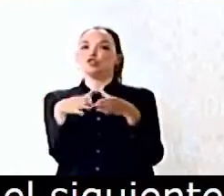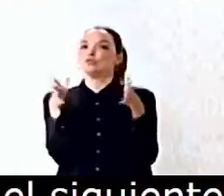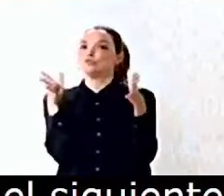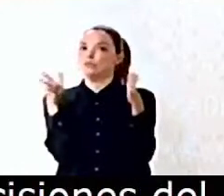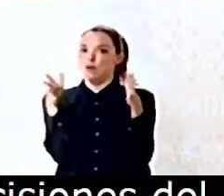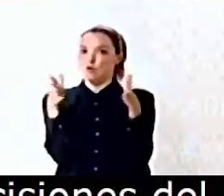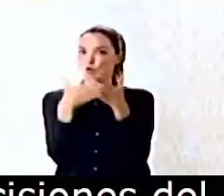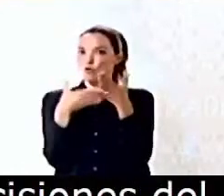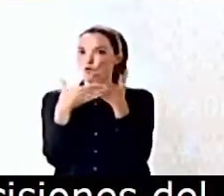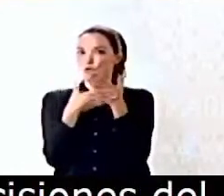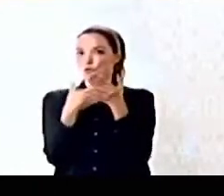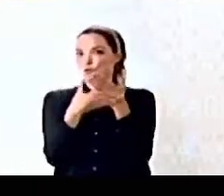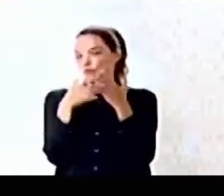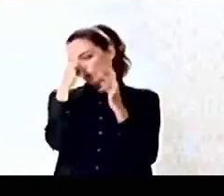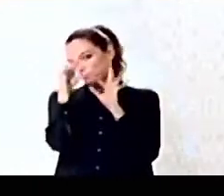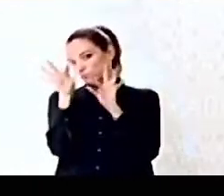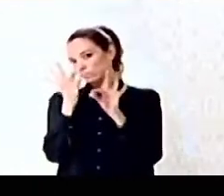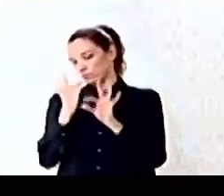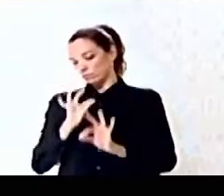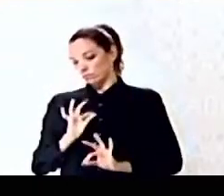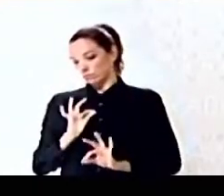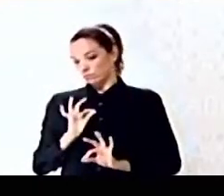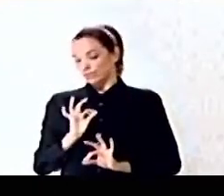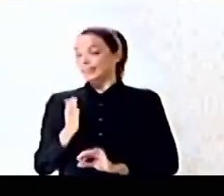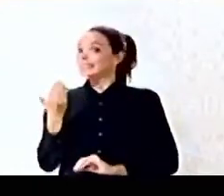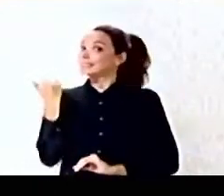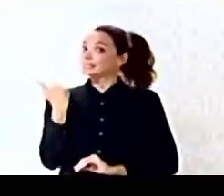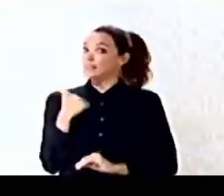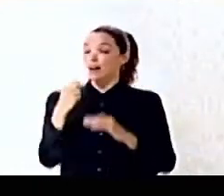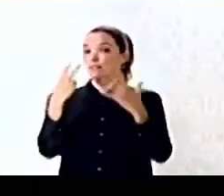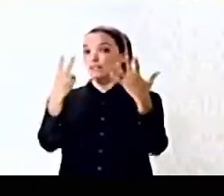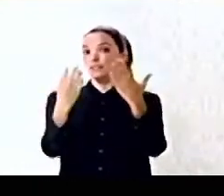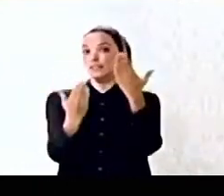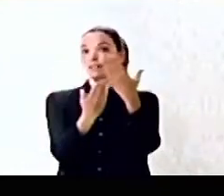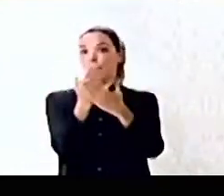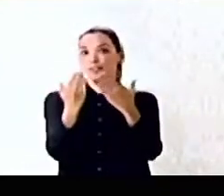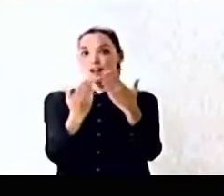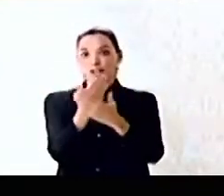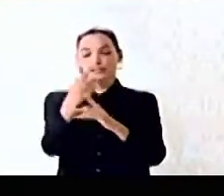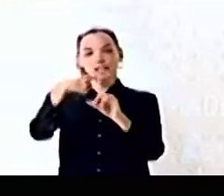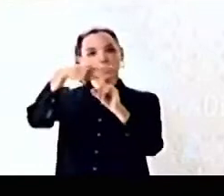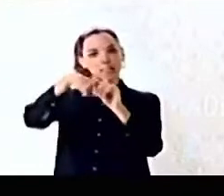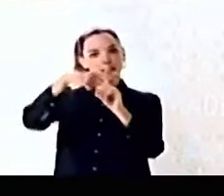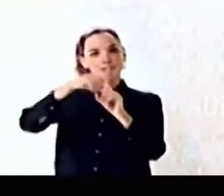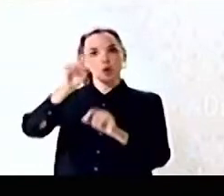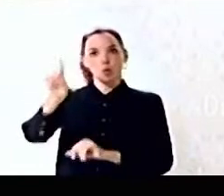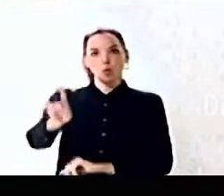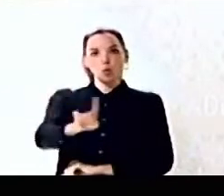Dado que hemos consolidado durante 7 días el nivel de alerta 1,